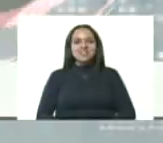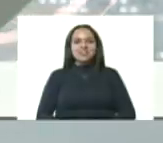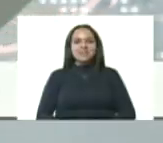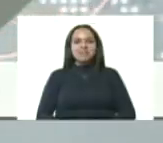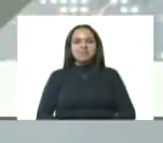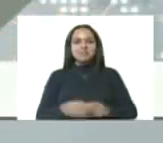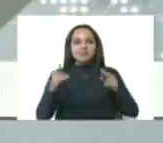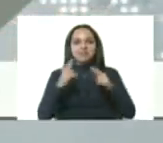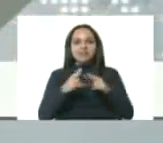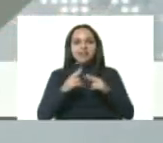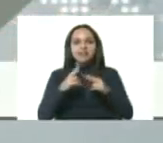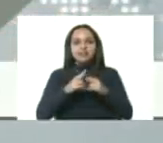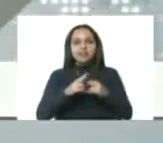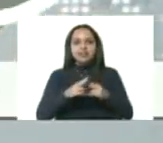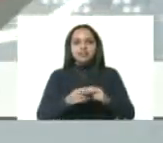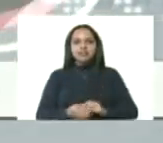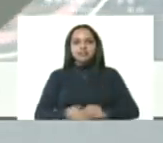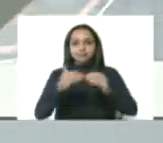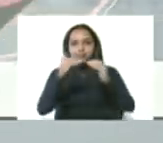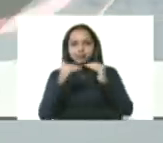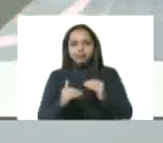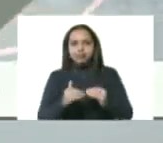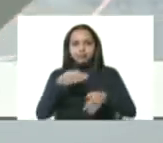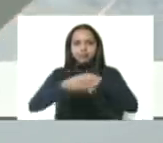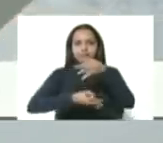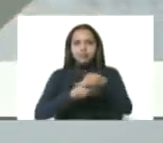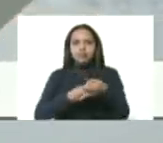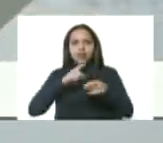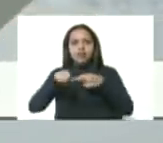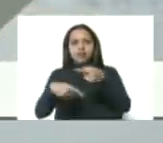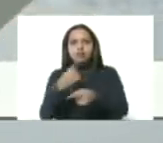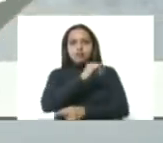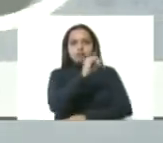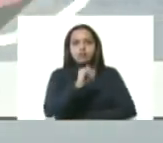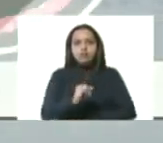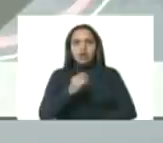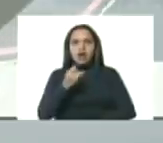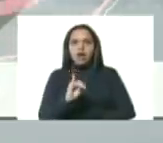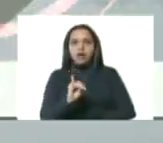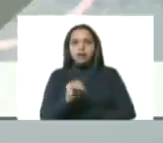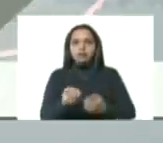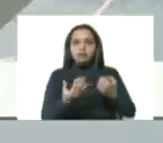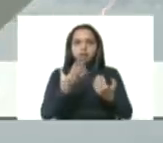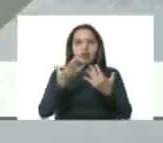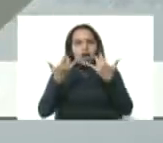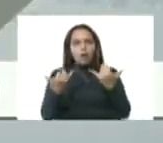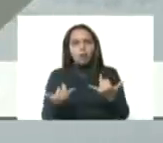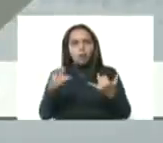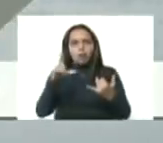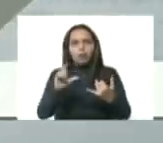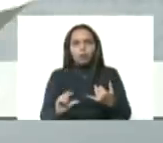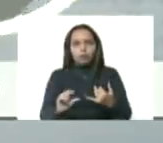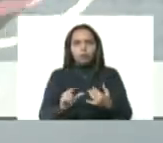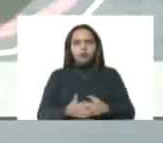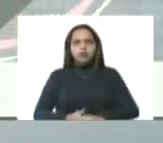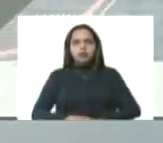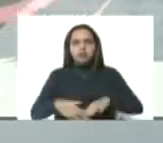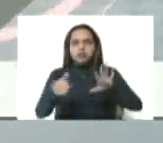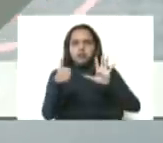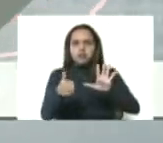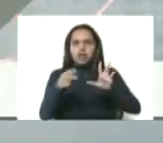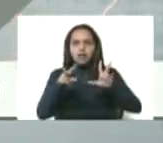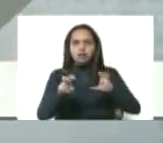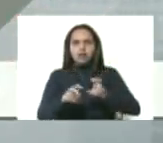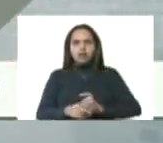y 3 de Ureña. Luego en el estado Zulia, el foco del estado Zulia registra hoy 6 nuevos casos,